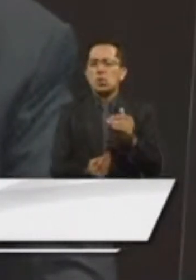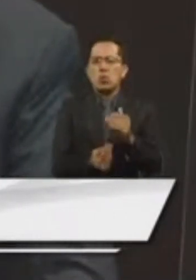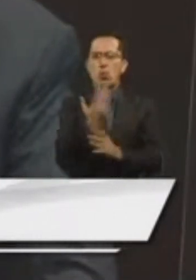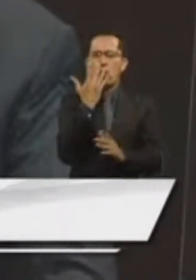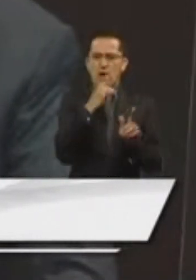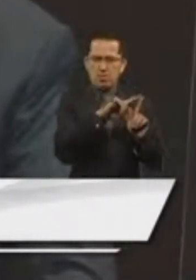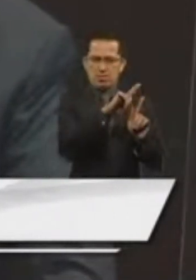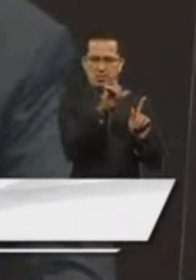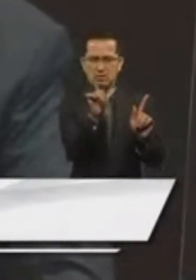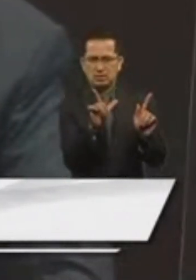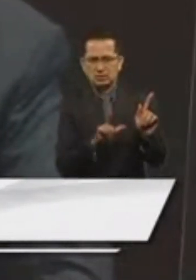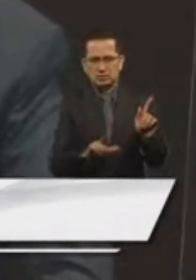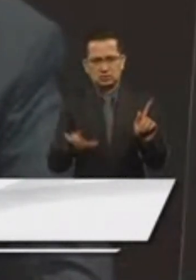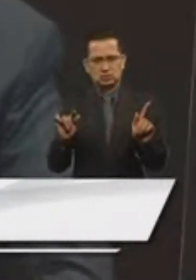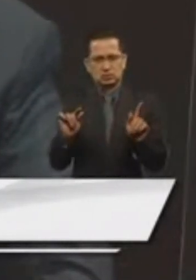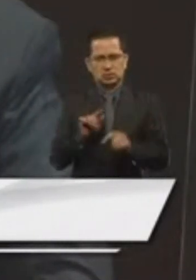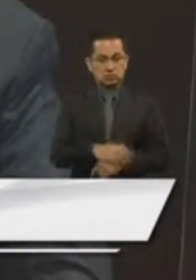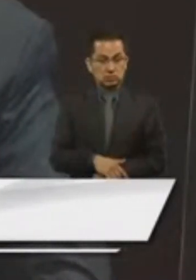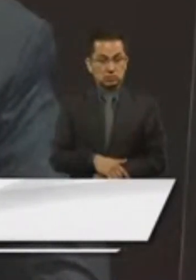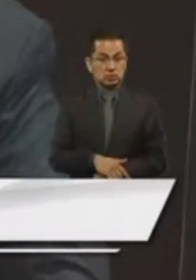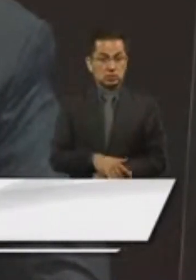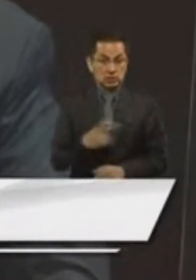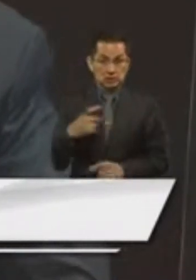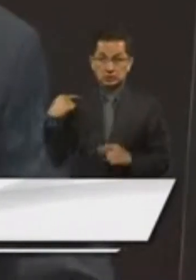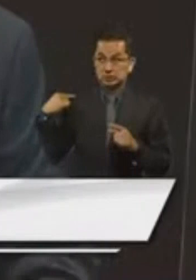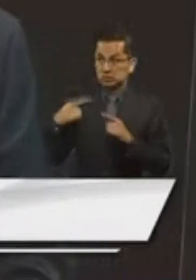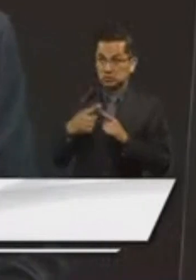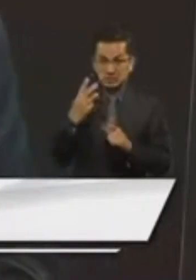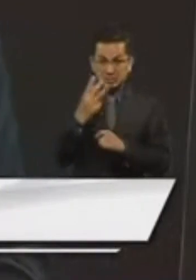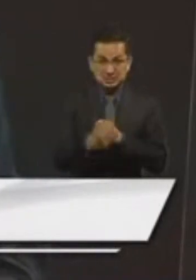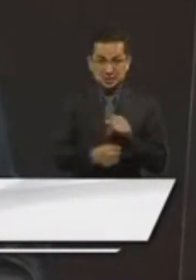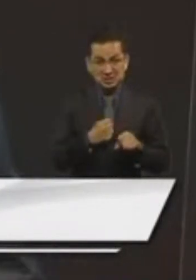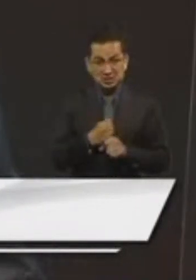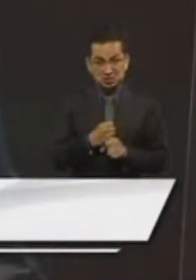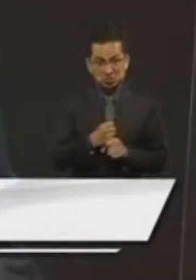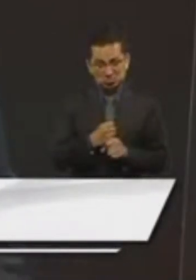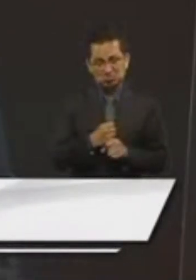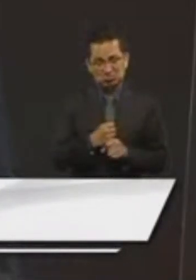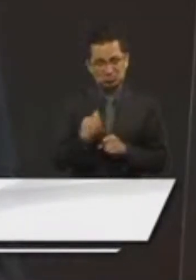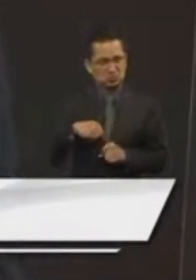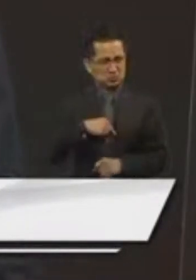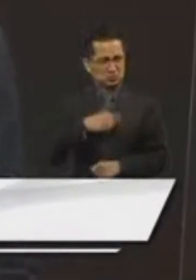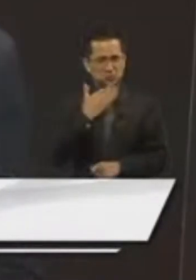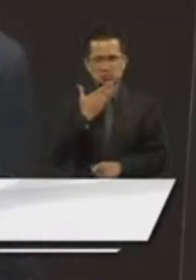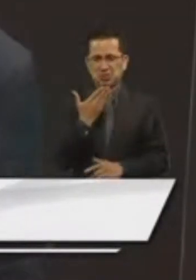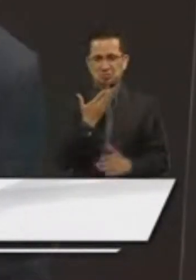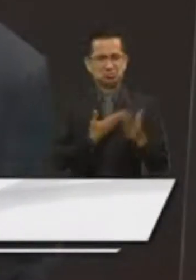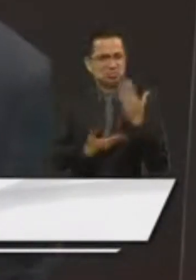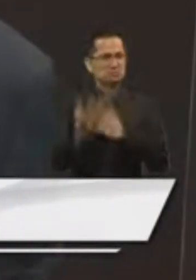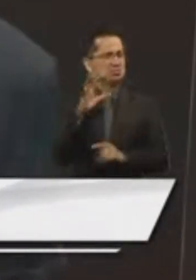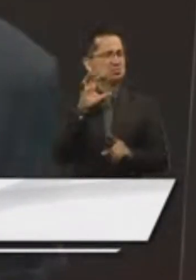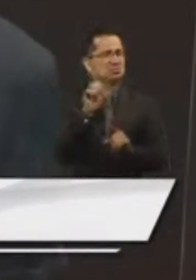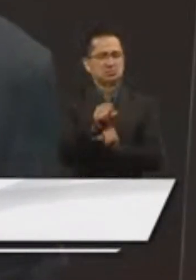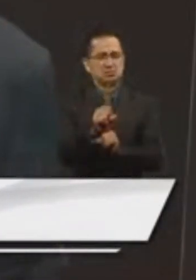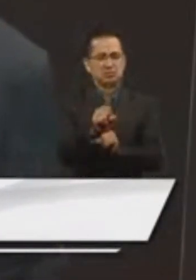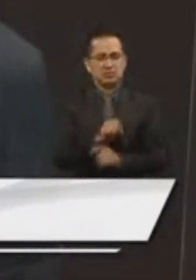3 años lo hemos logrado. Y por cierto, no,